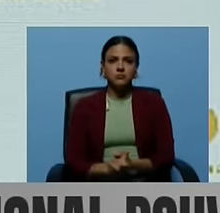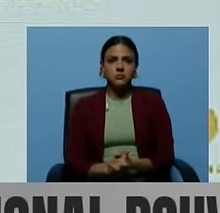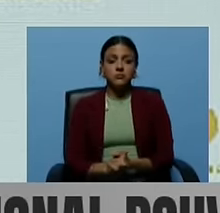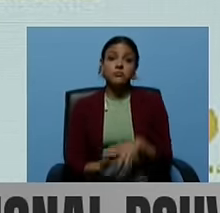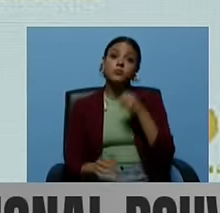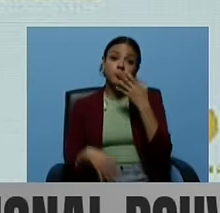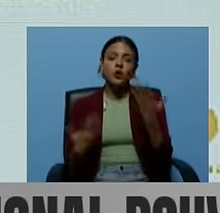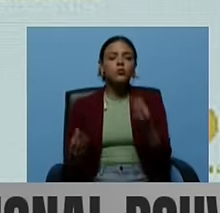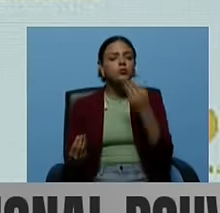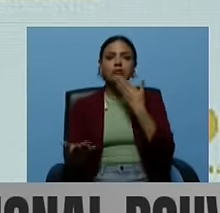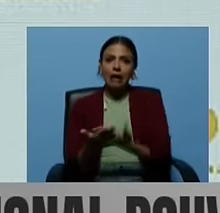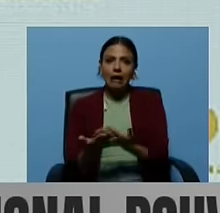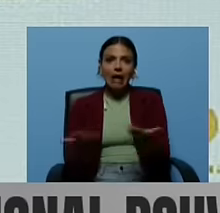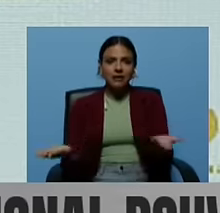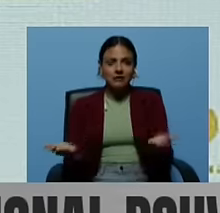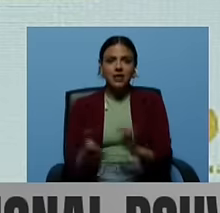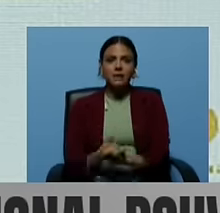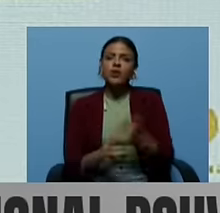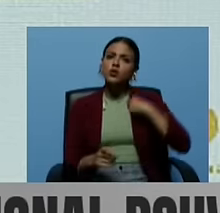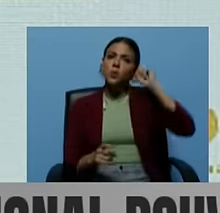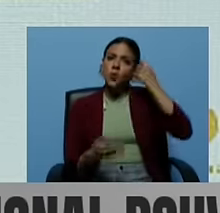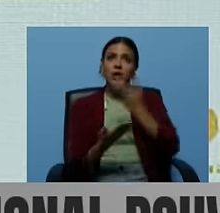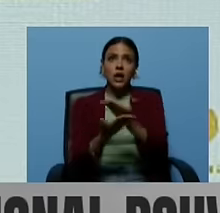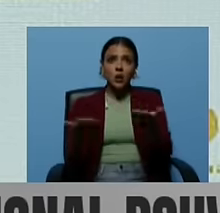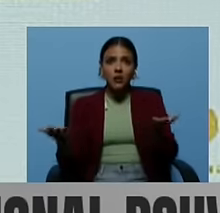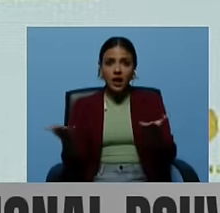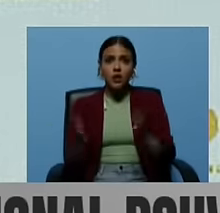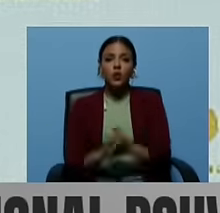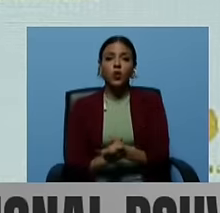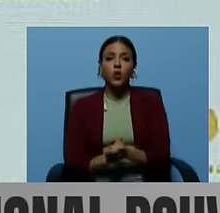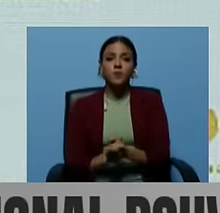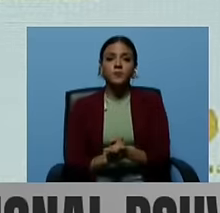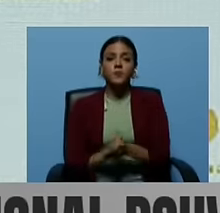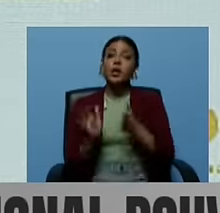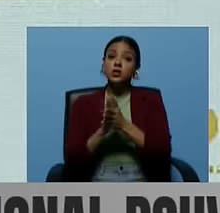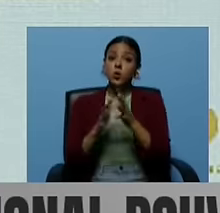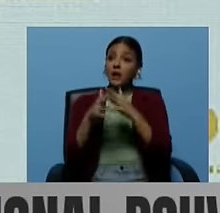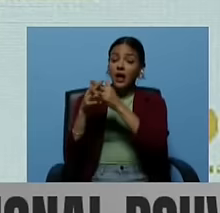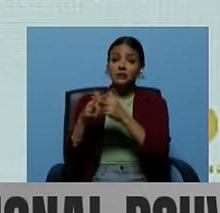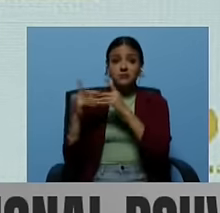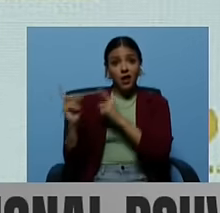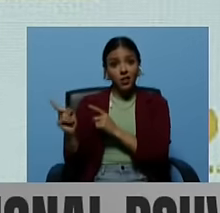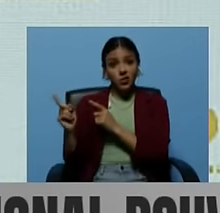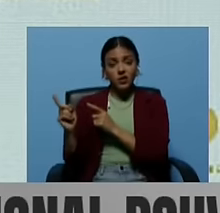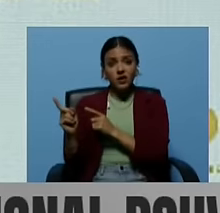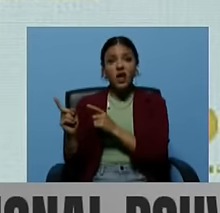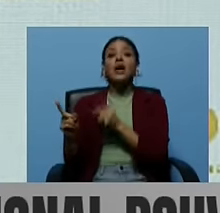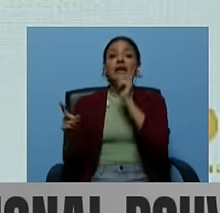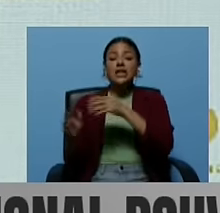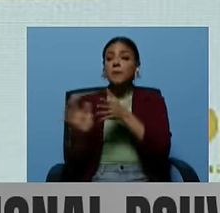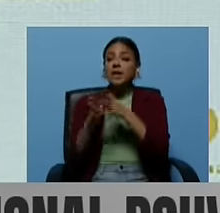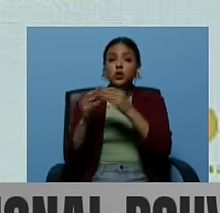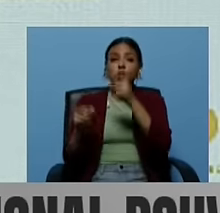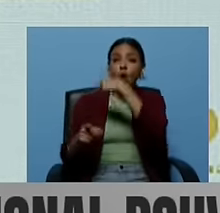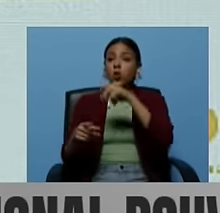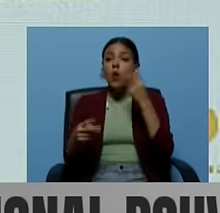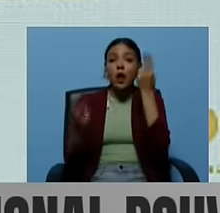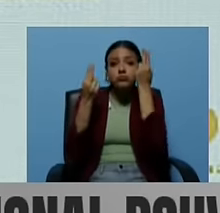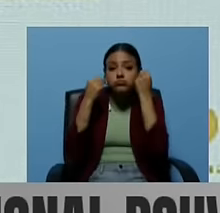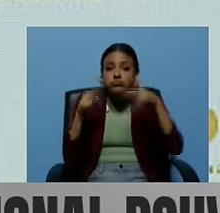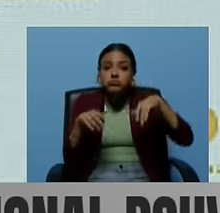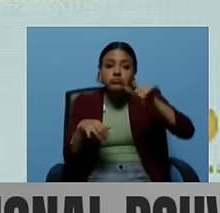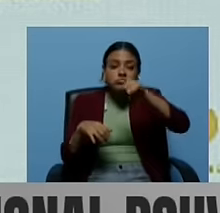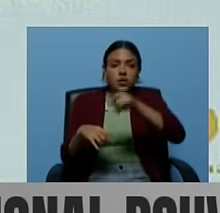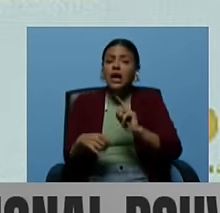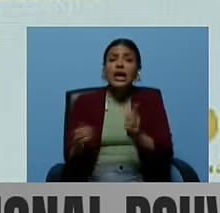Bueno, muchas gracias. Solo le voy a recordar al imperialismo y a sus lacayos aquí en Venezuela y al fascismo. Que pase